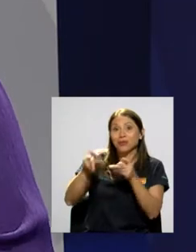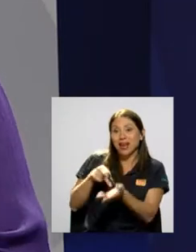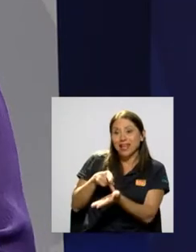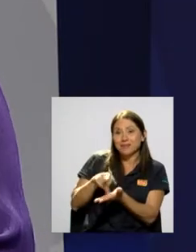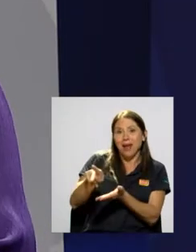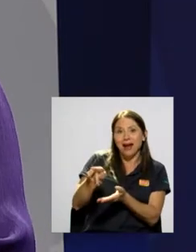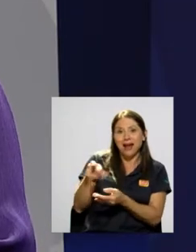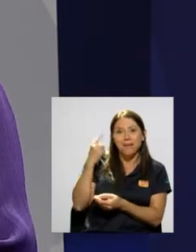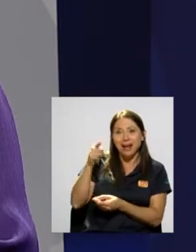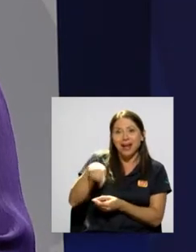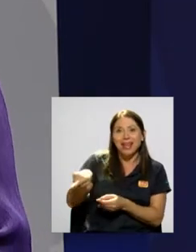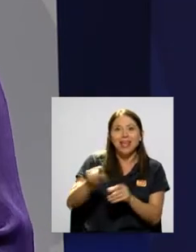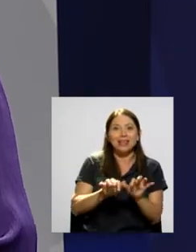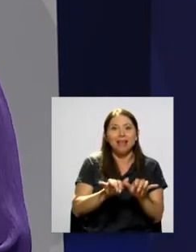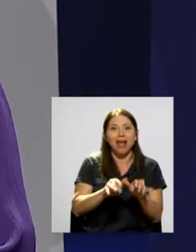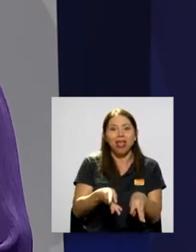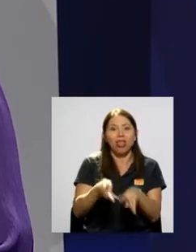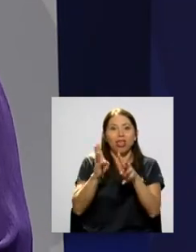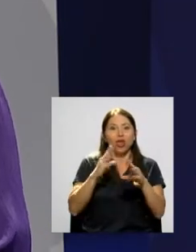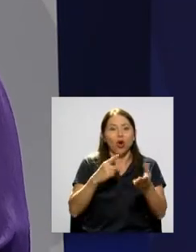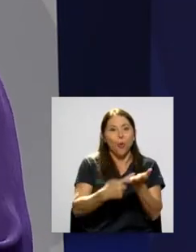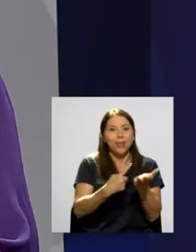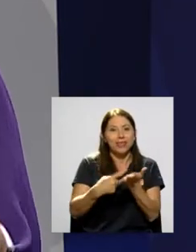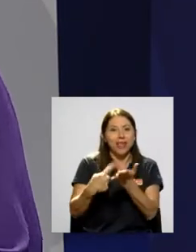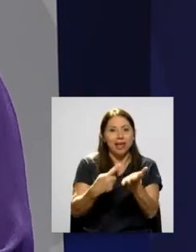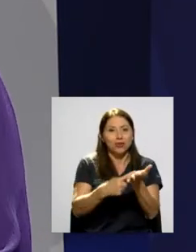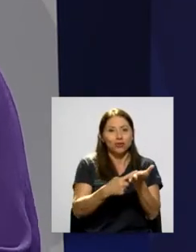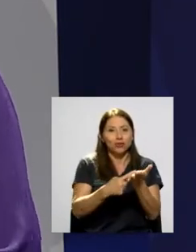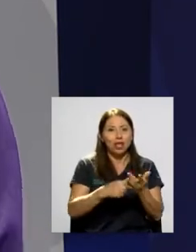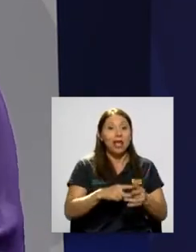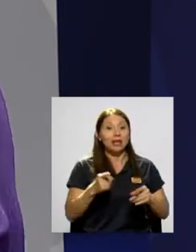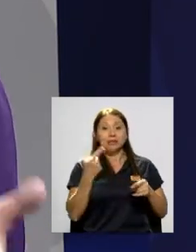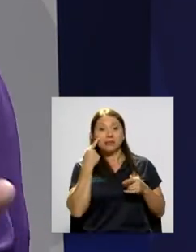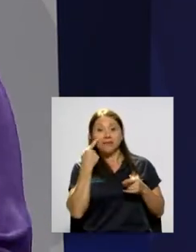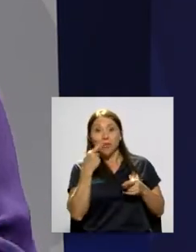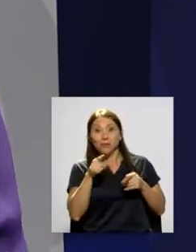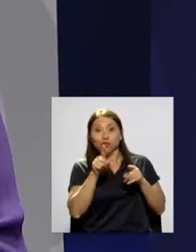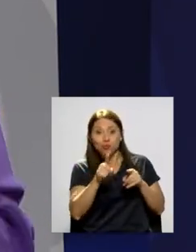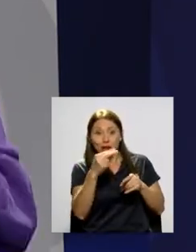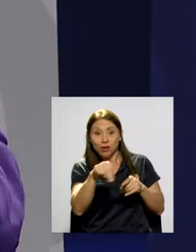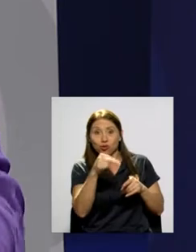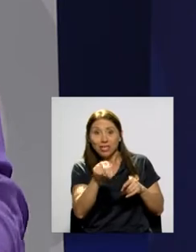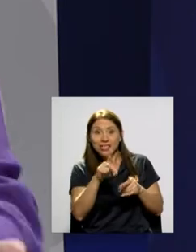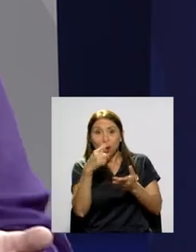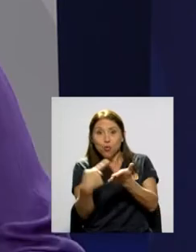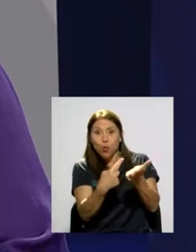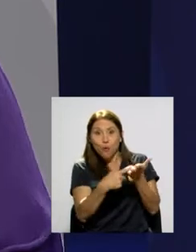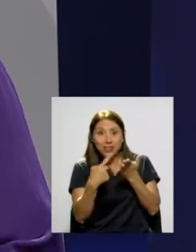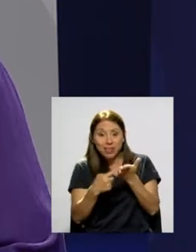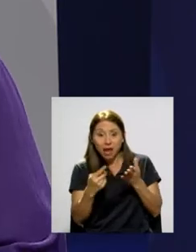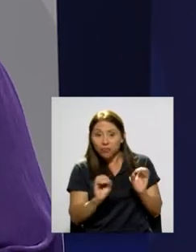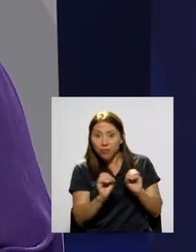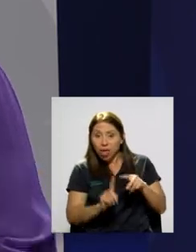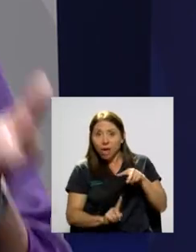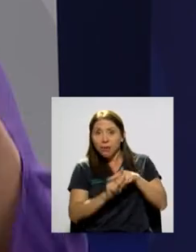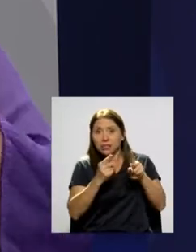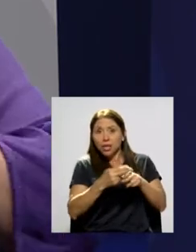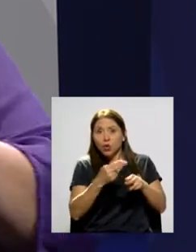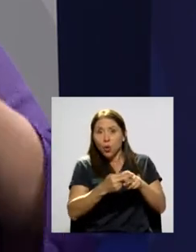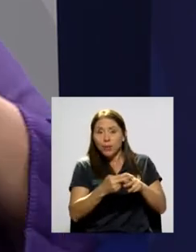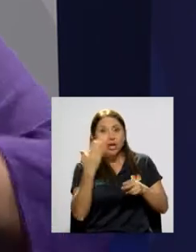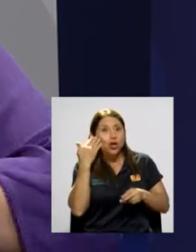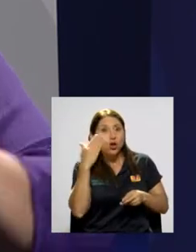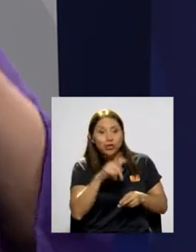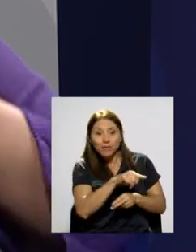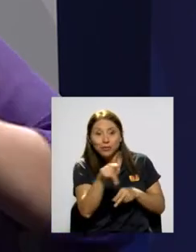no podemos, digamos, el anonimato o la falta de posibilidad de verificar si esta persona que está comentando es una persona real o es parte